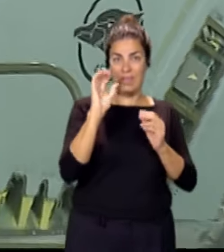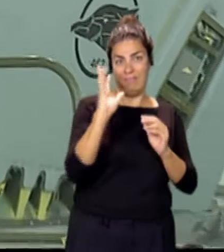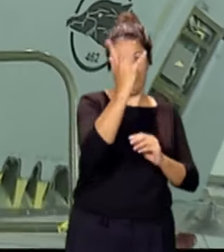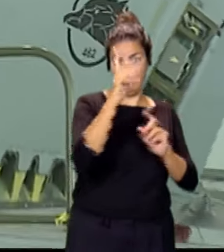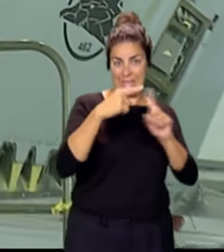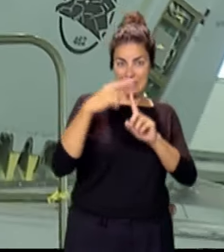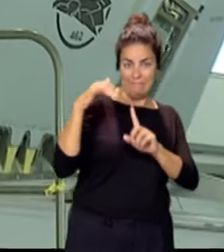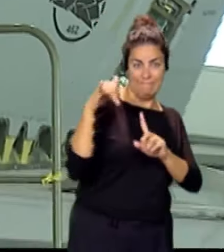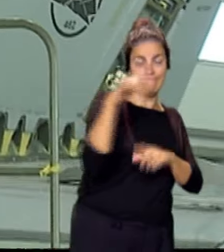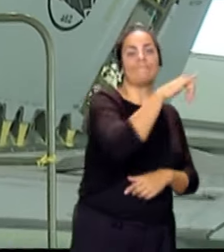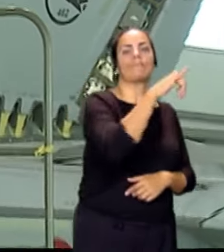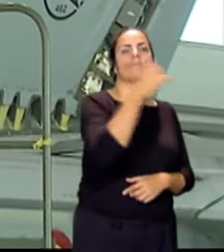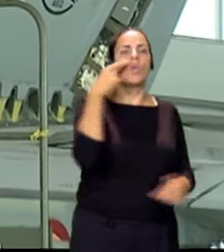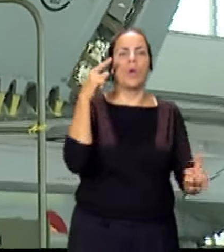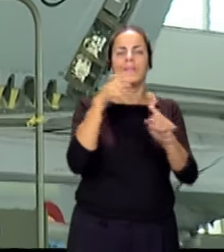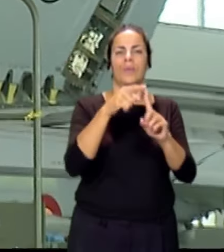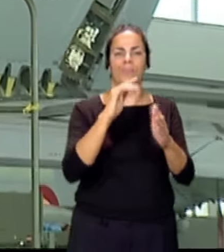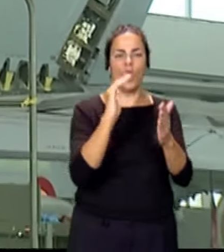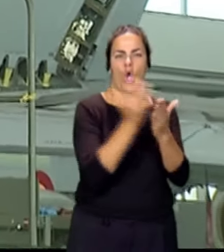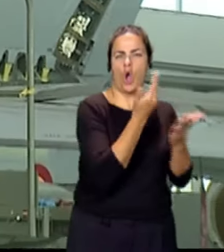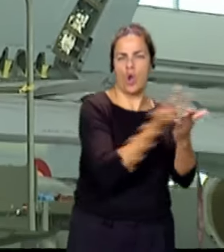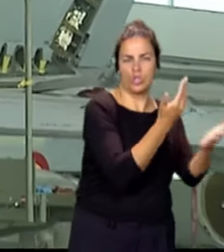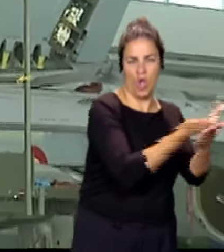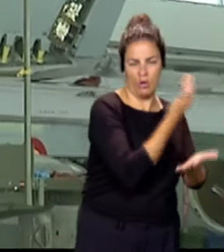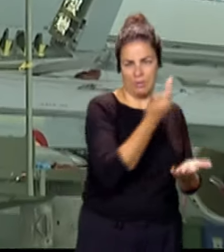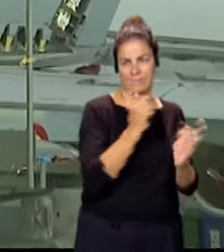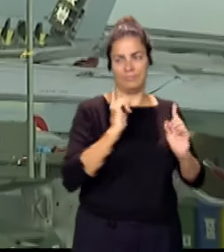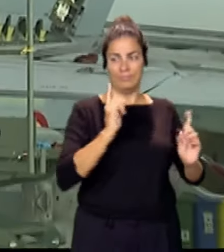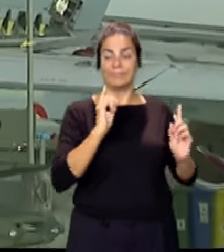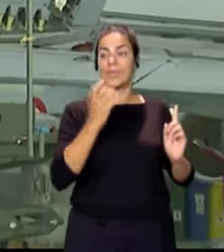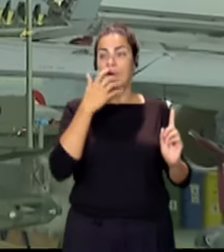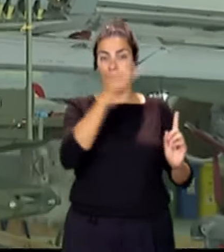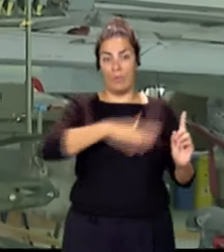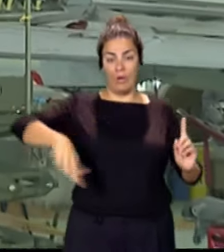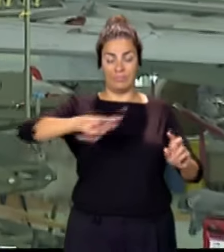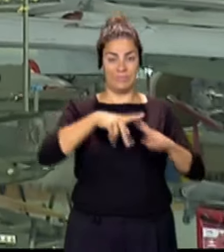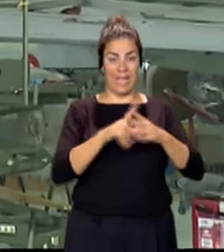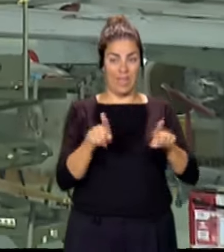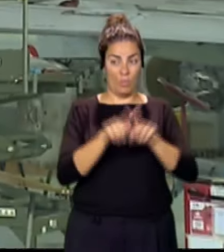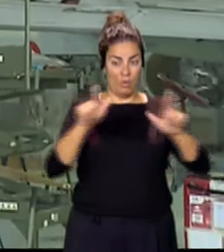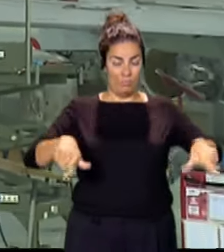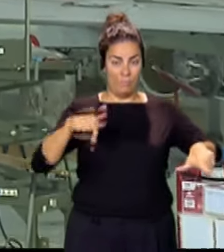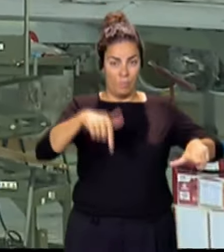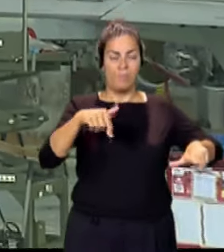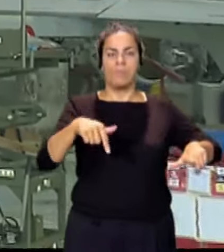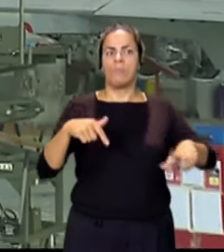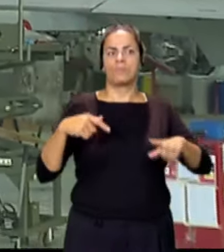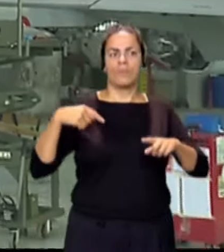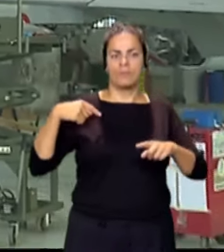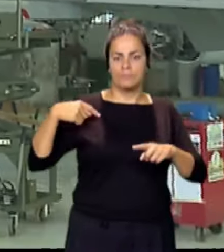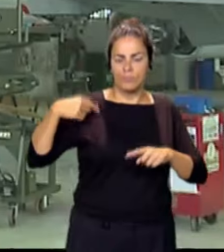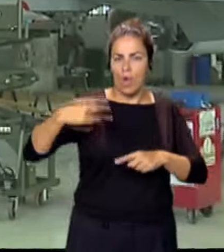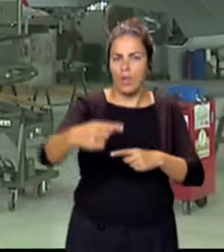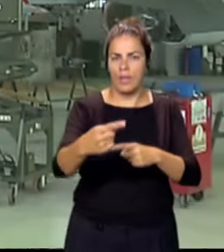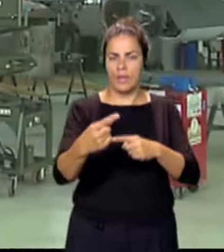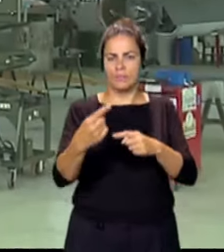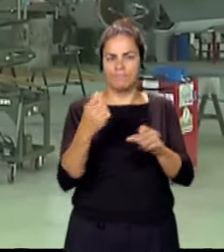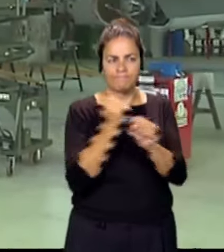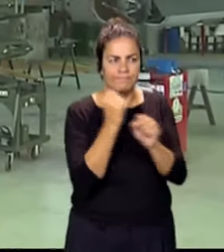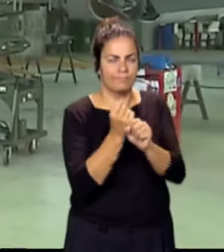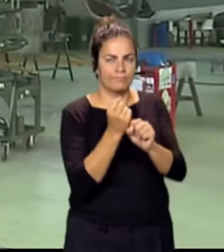prevenir la corrosión en hangares como este se trabaja diariamente para reparar aeronaves que